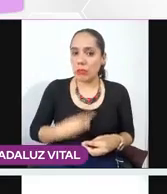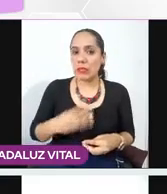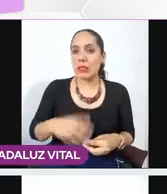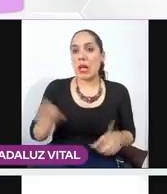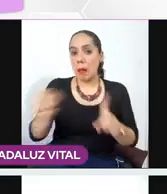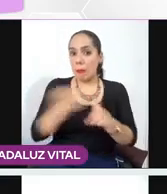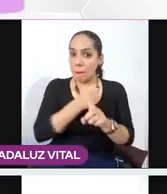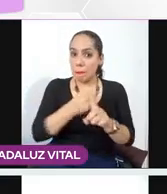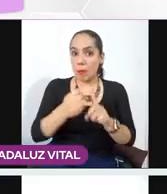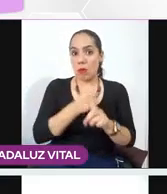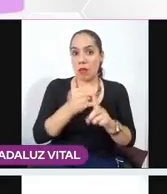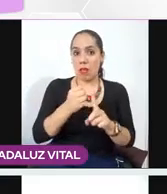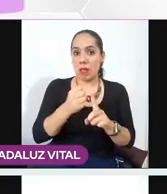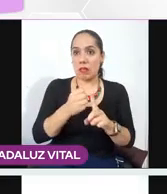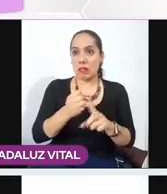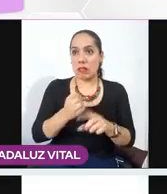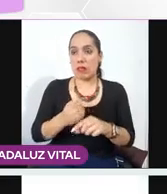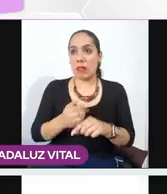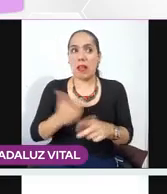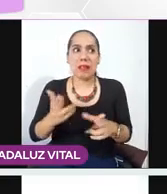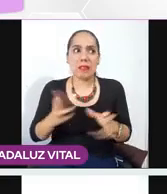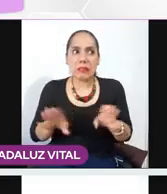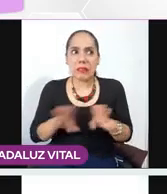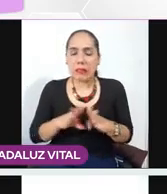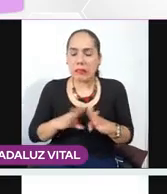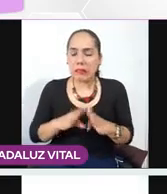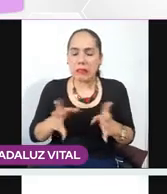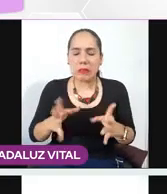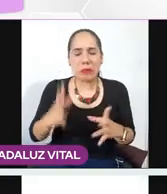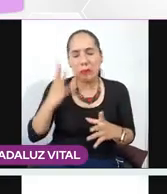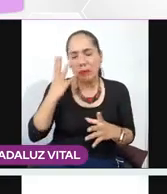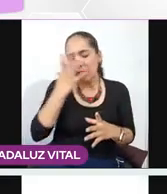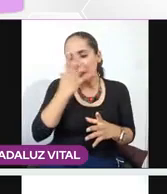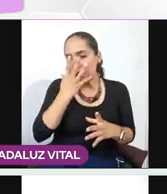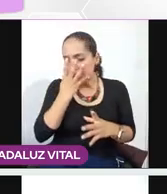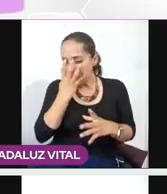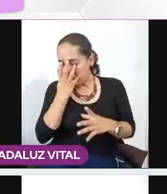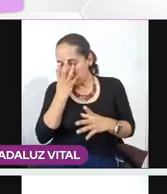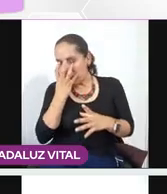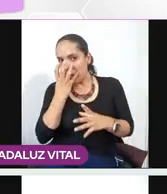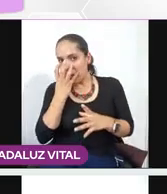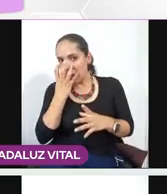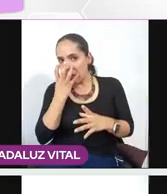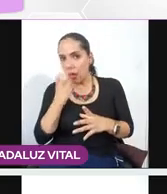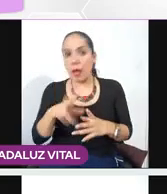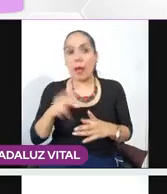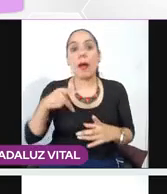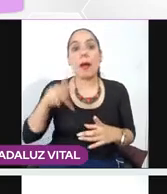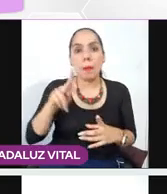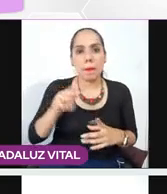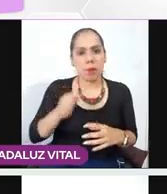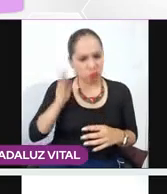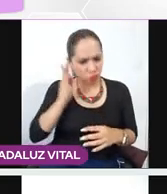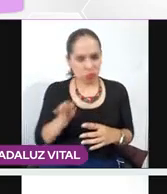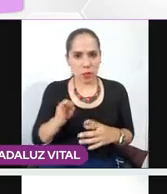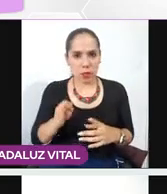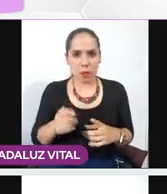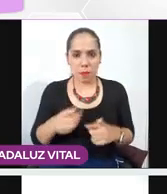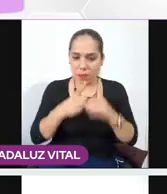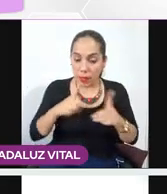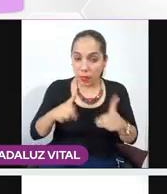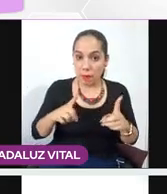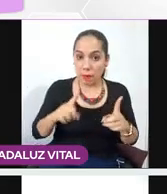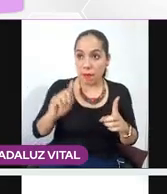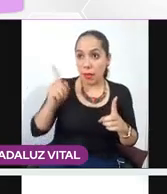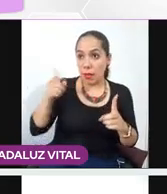veces es contraproducente, ¿no? Entonces, creo que cuando se tienen que tomar decisiones, no solo se tiene que ver desde la perspectiva